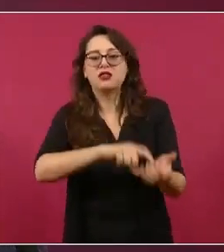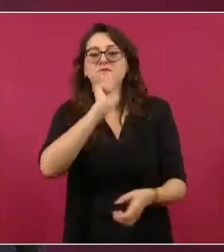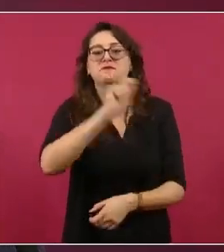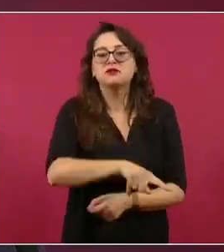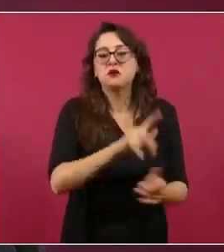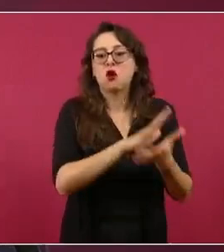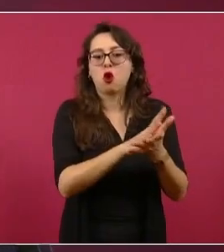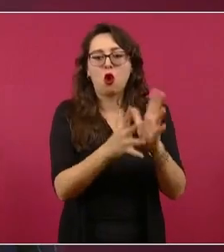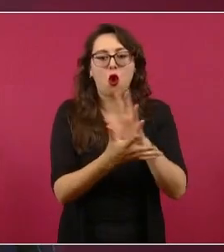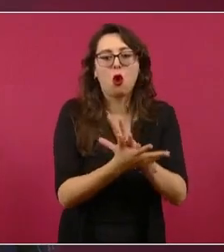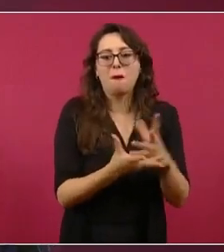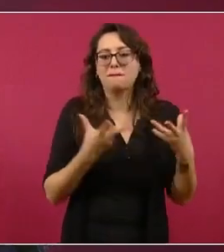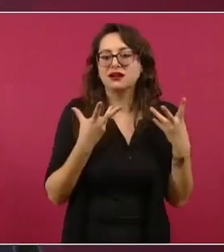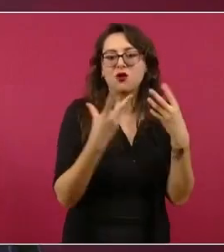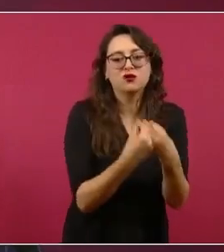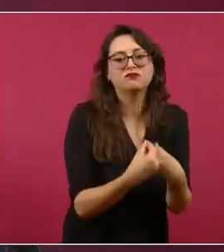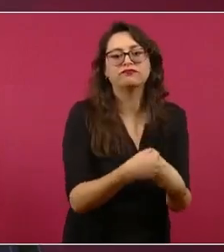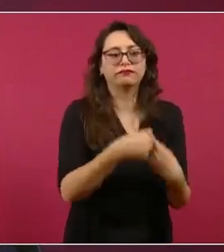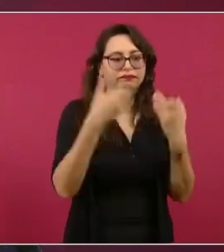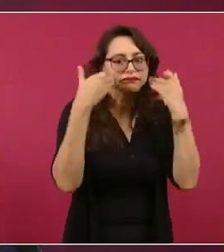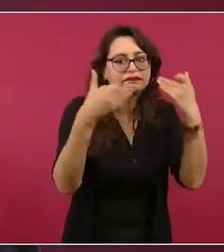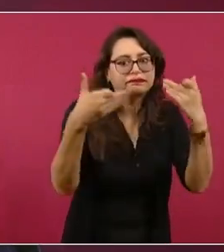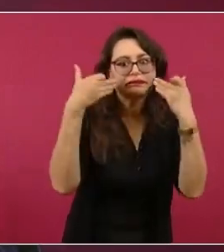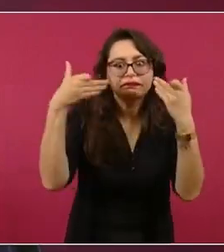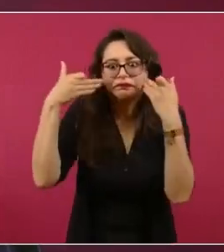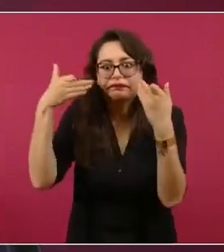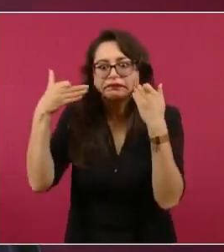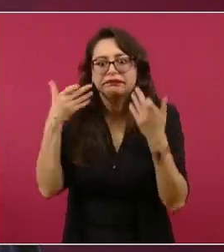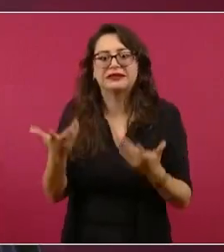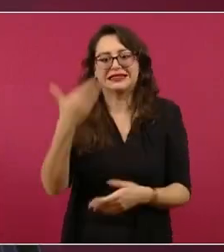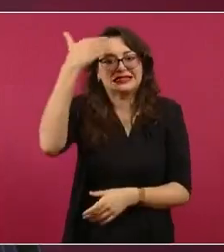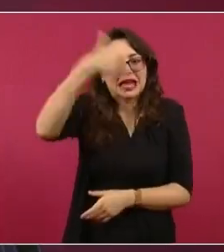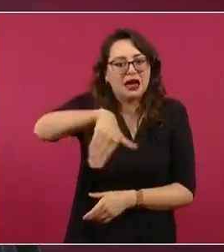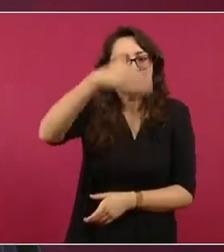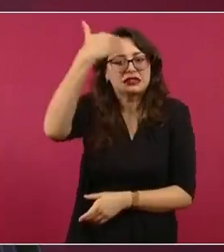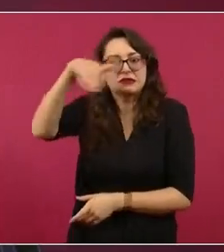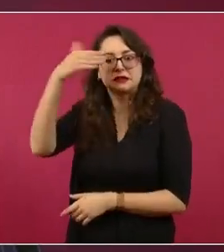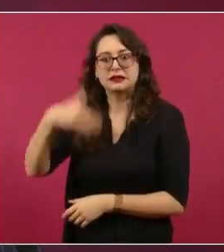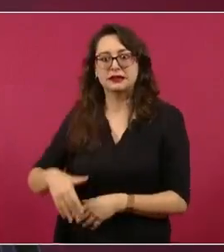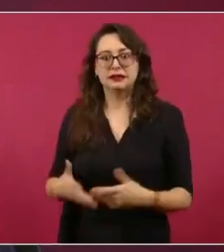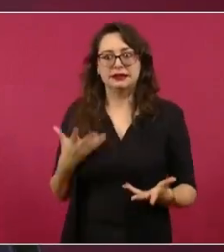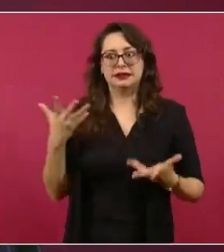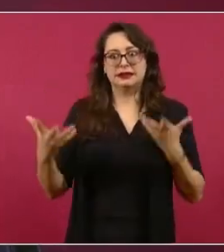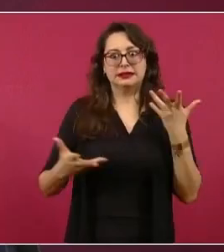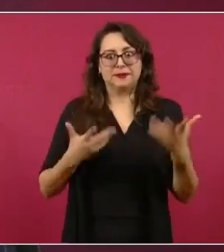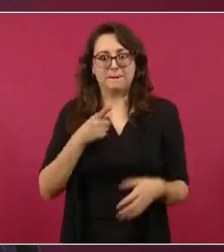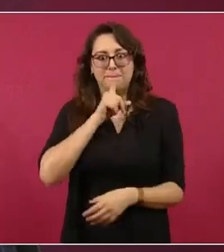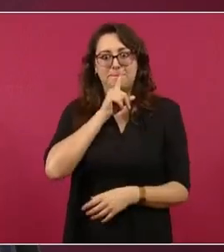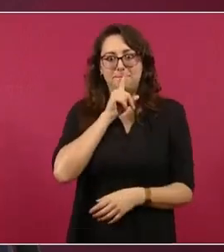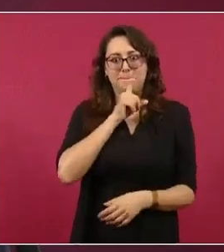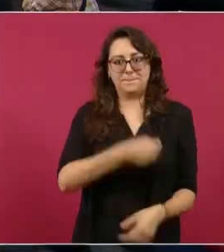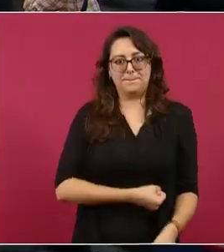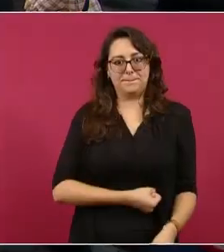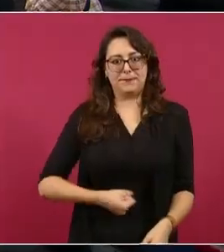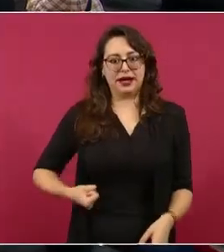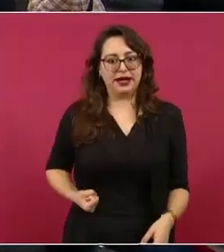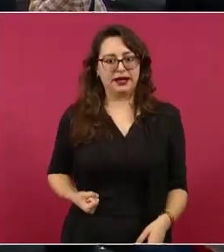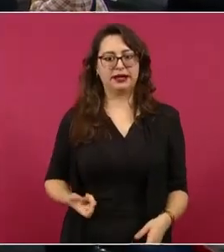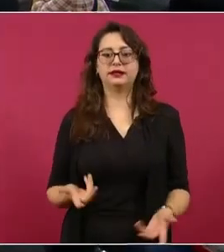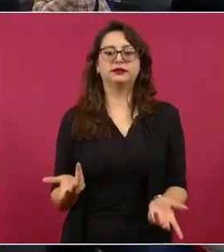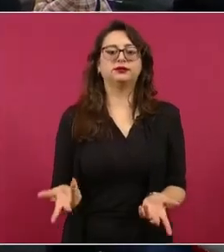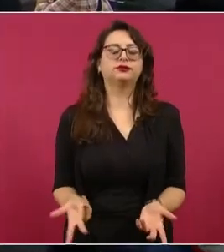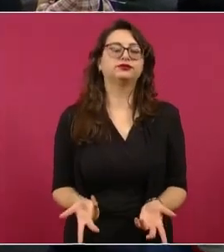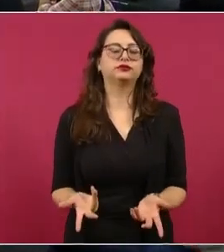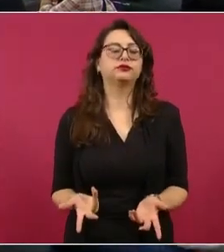crímenes o callaron, fueron cómplices. Por ejemplo, cuando estaban